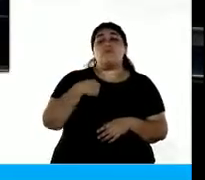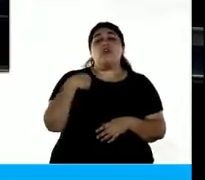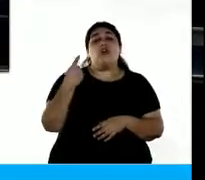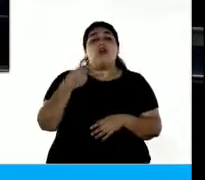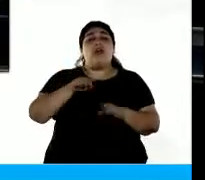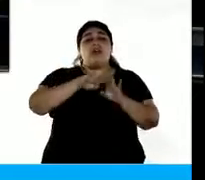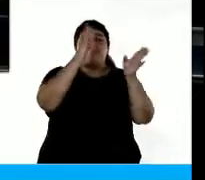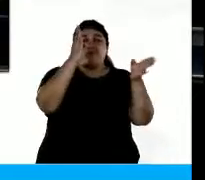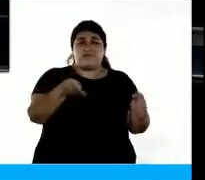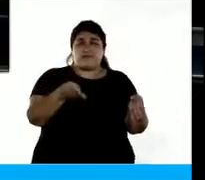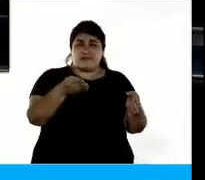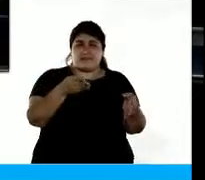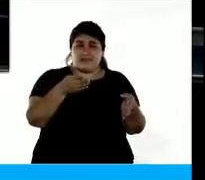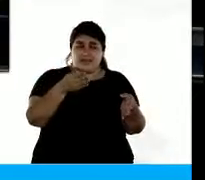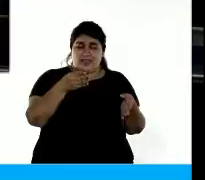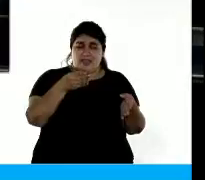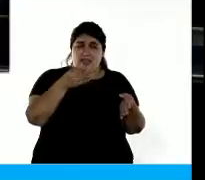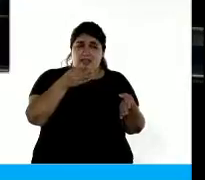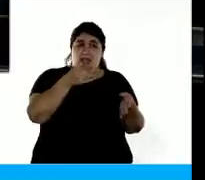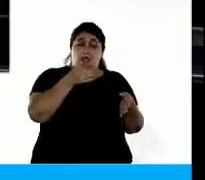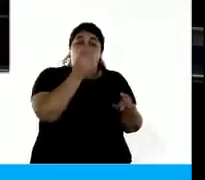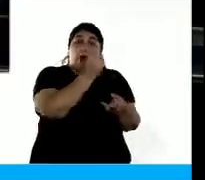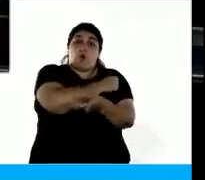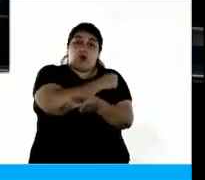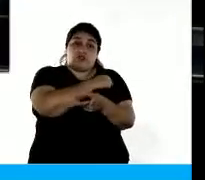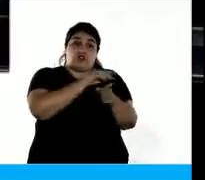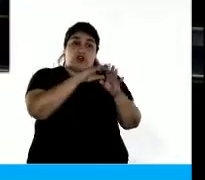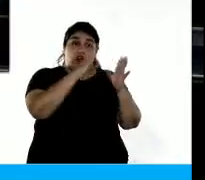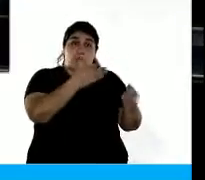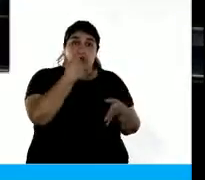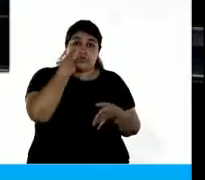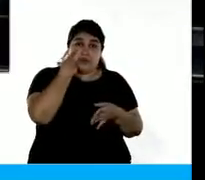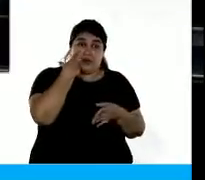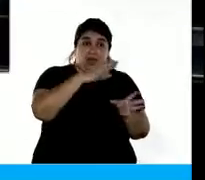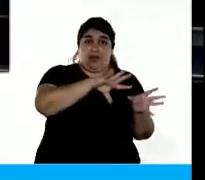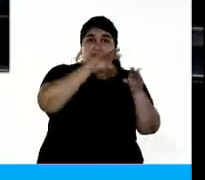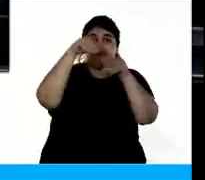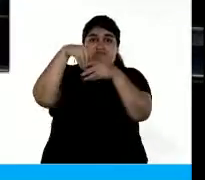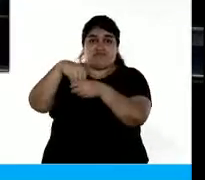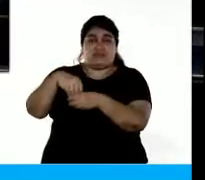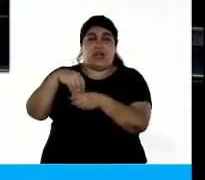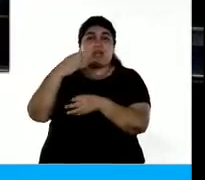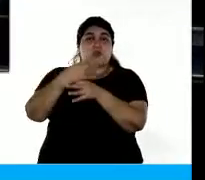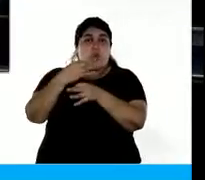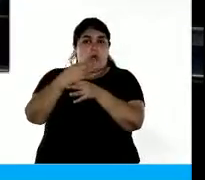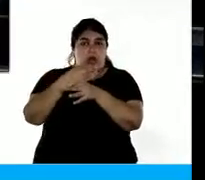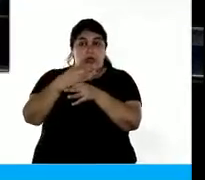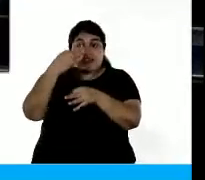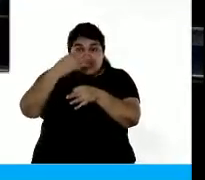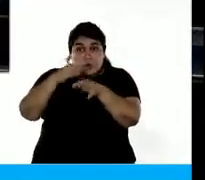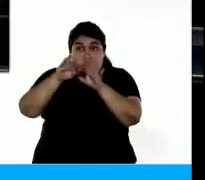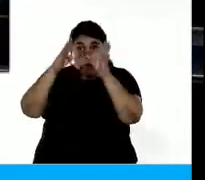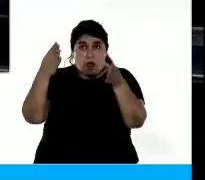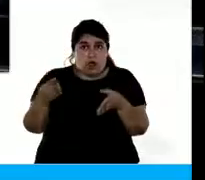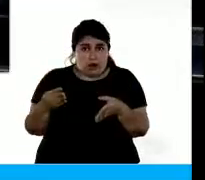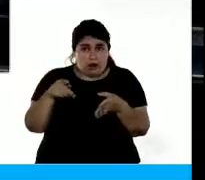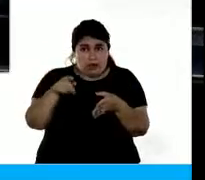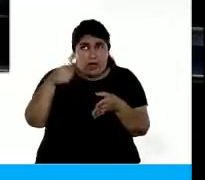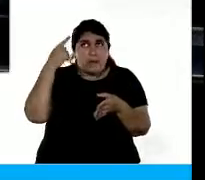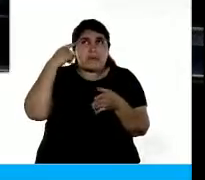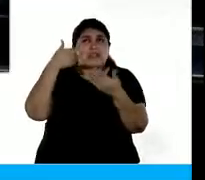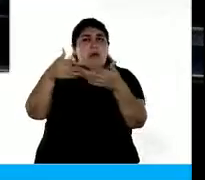en vez de a los vacunatorios municipales a las escuelas escuelas que evidentemente no se pensarían abrir